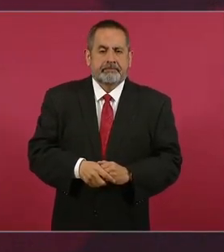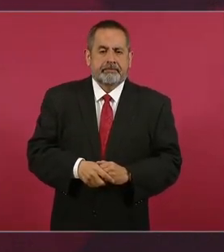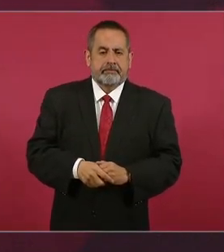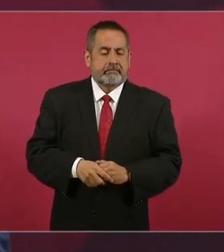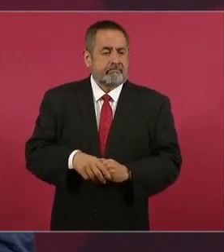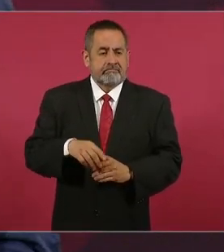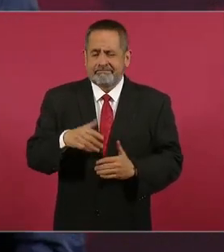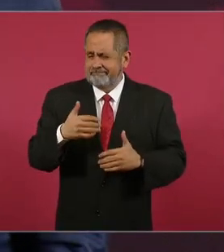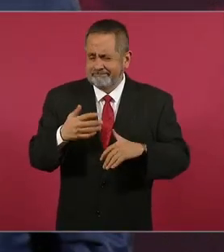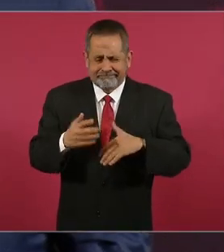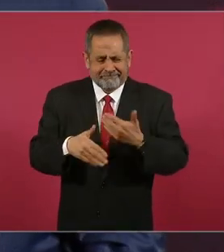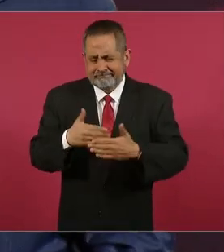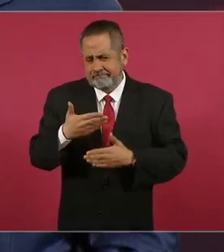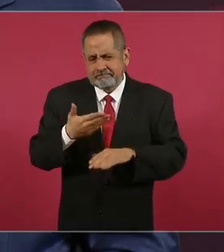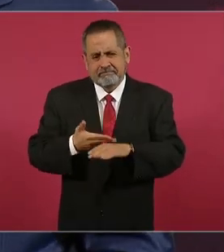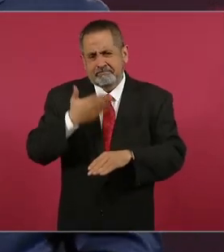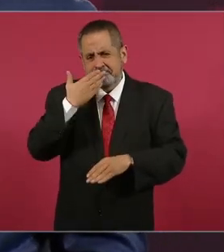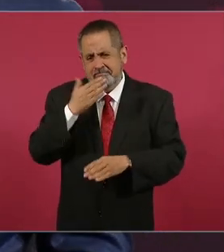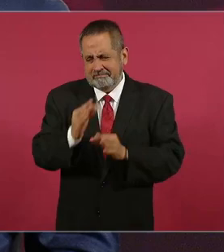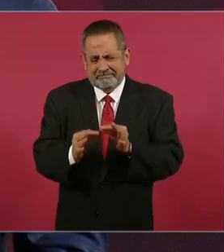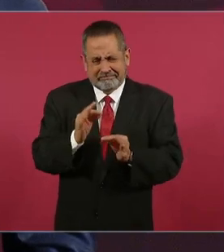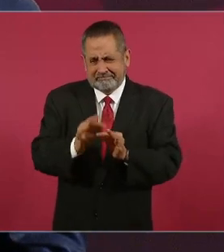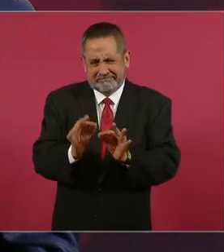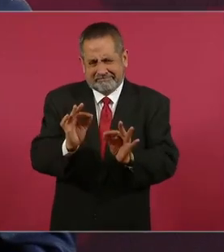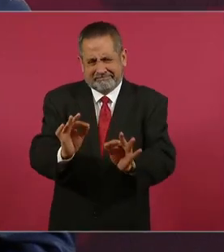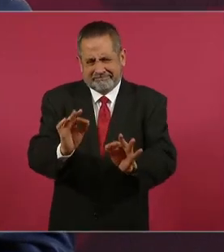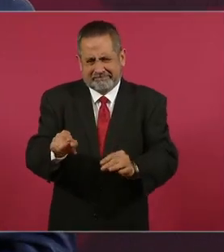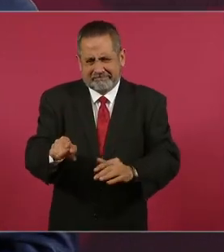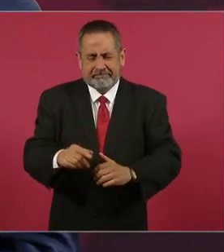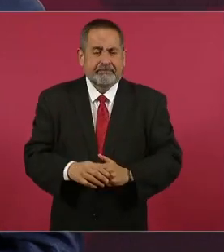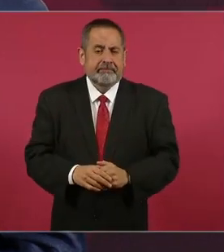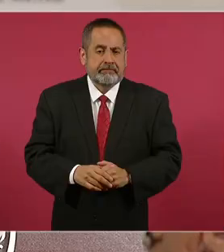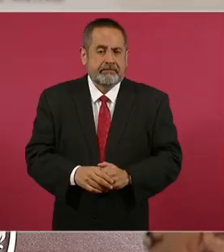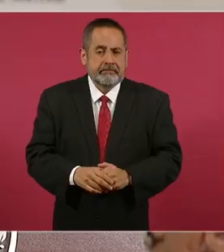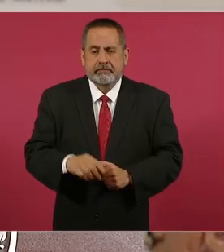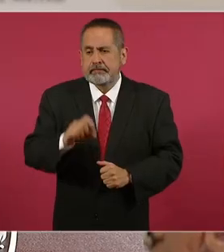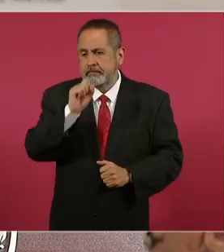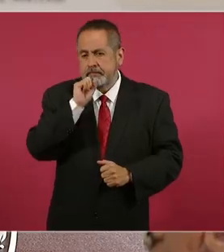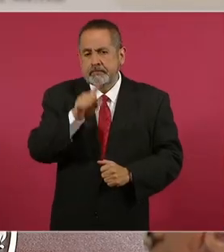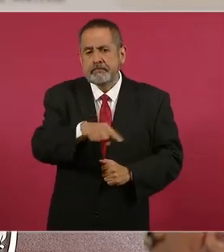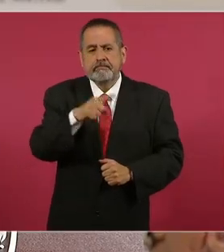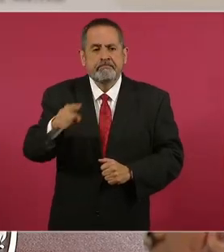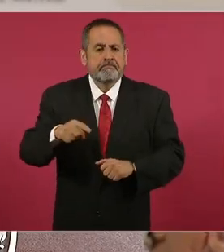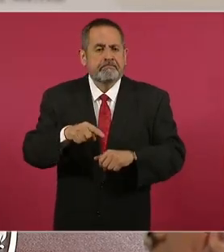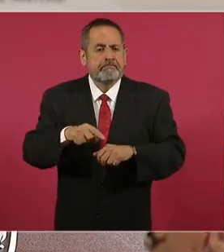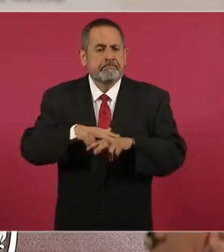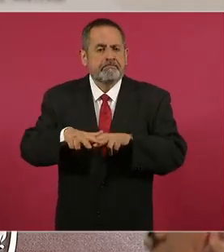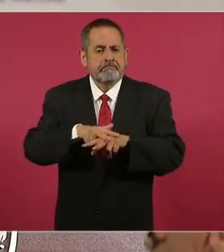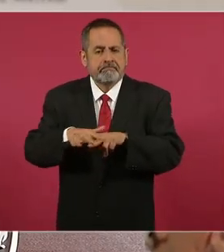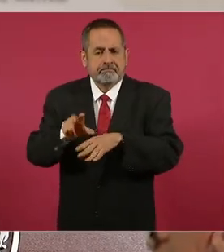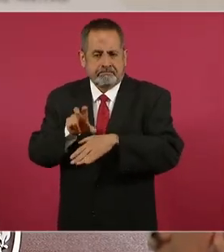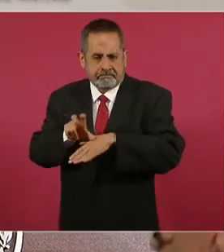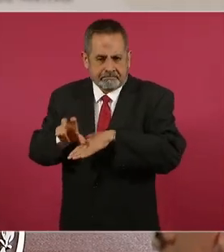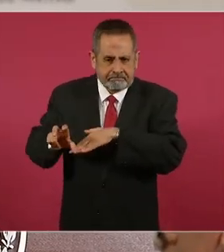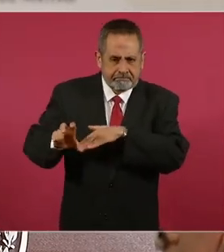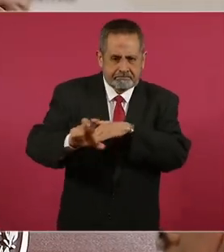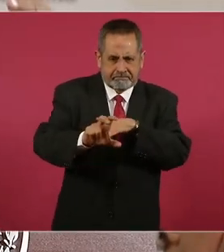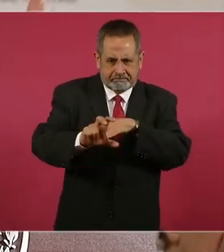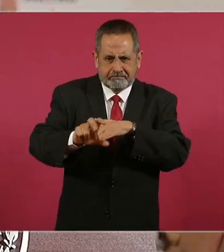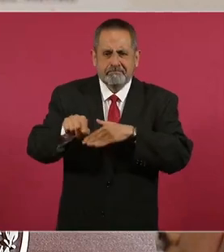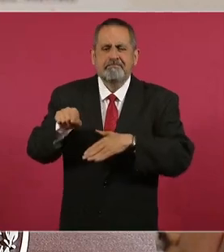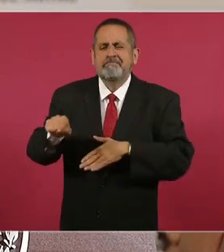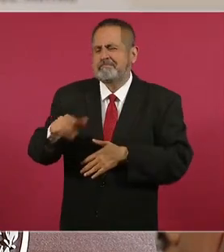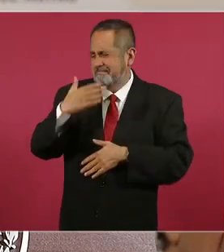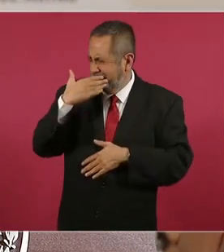está funcionando además muy bien, lo mismo el tren, está